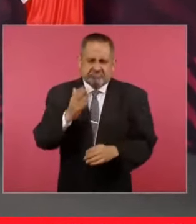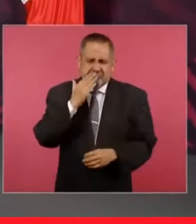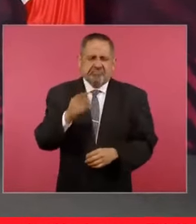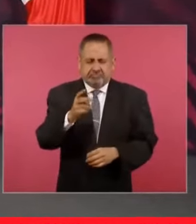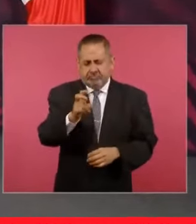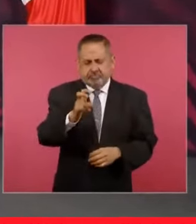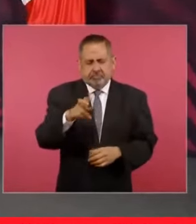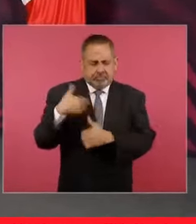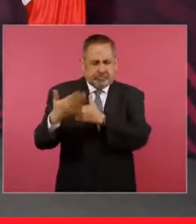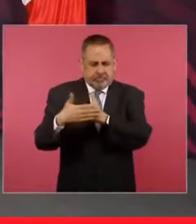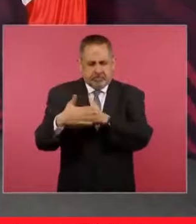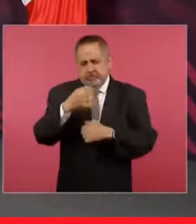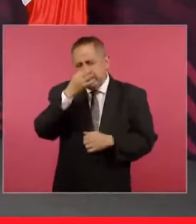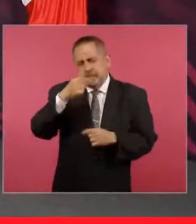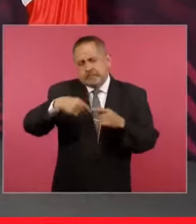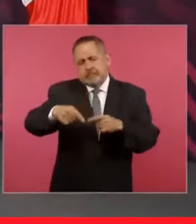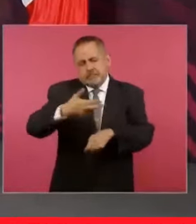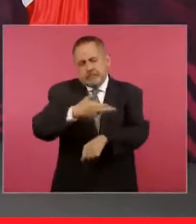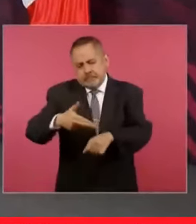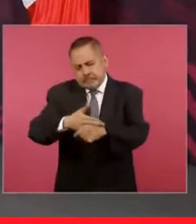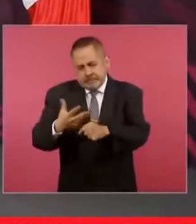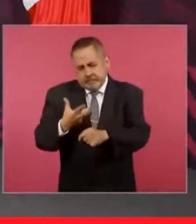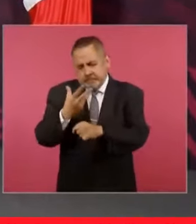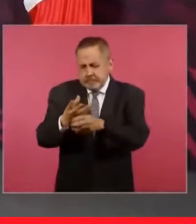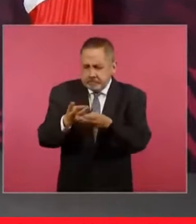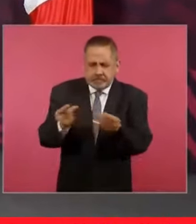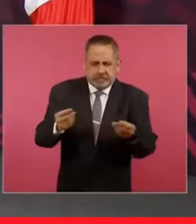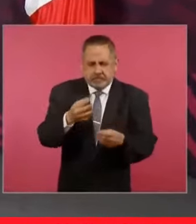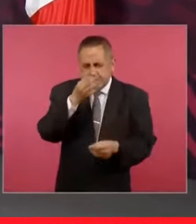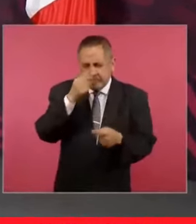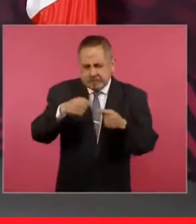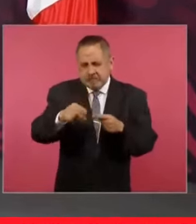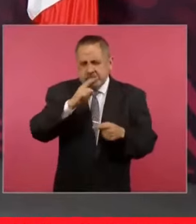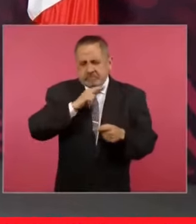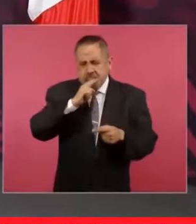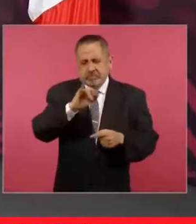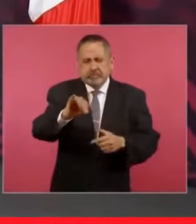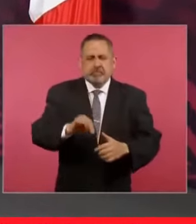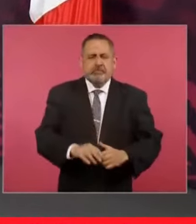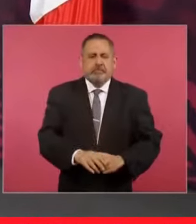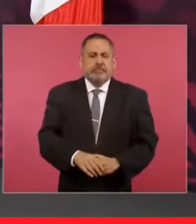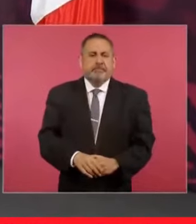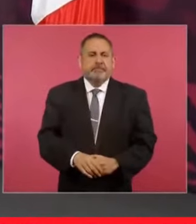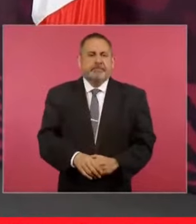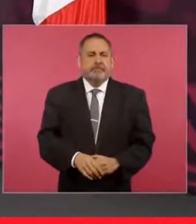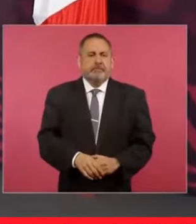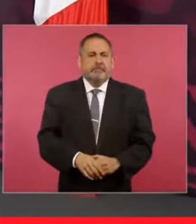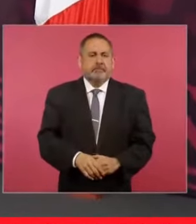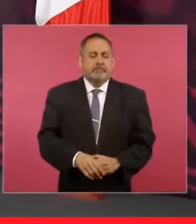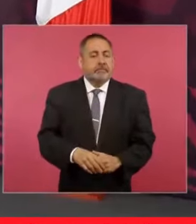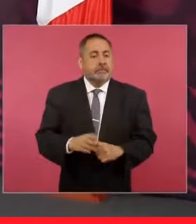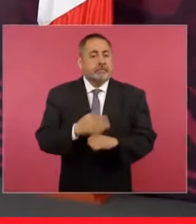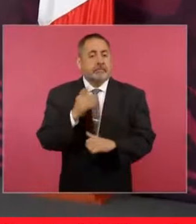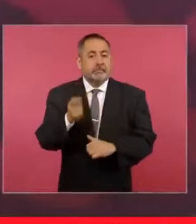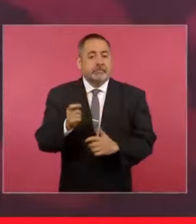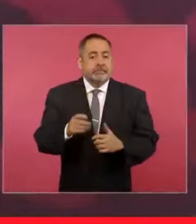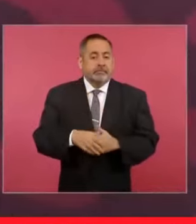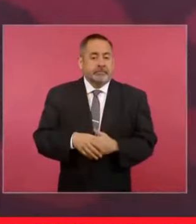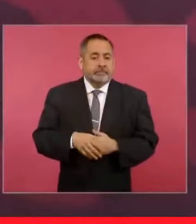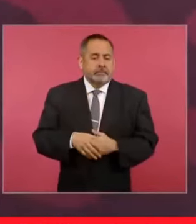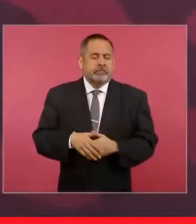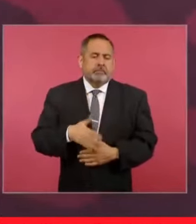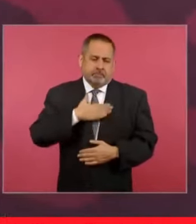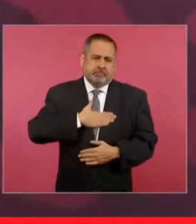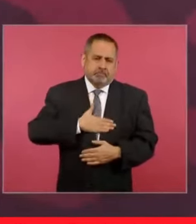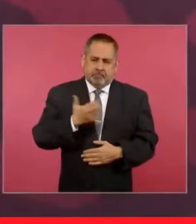definitiva pronto muy pronto porque es muy